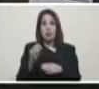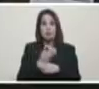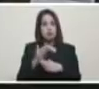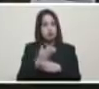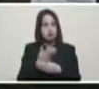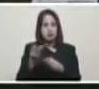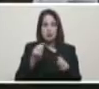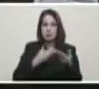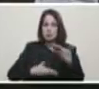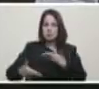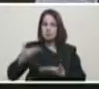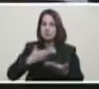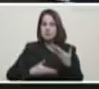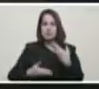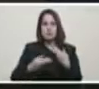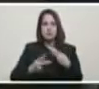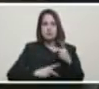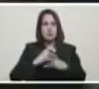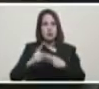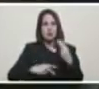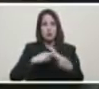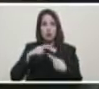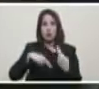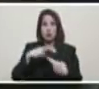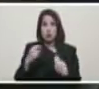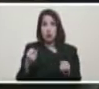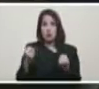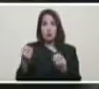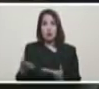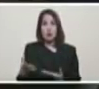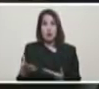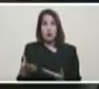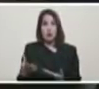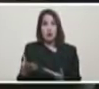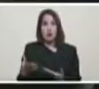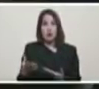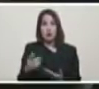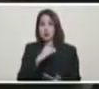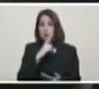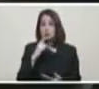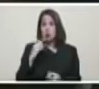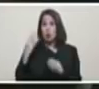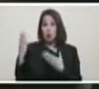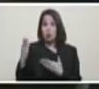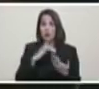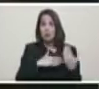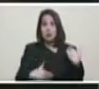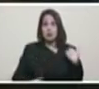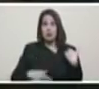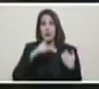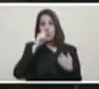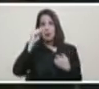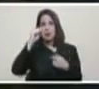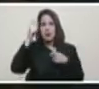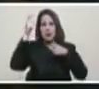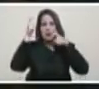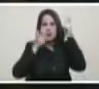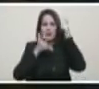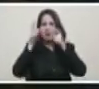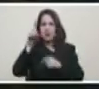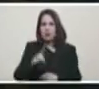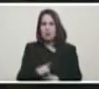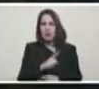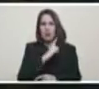extraordinario del proceso revolucionario le vamos a hacer entrega presidente en su nombre en el nombre de nuestro comandante Chávez y En